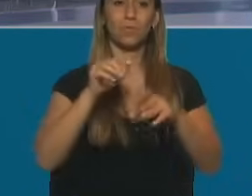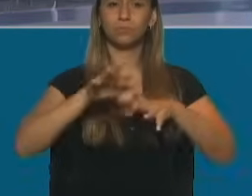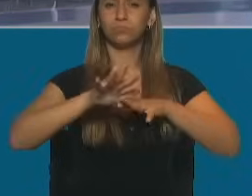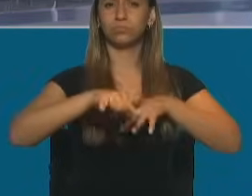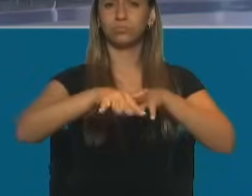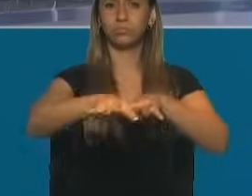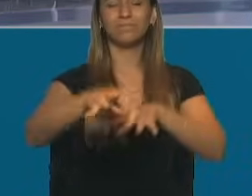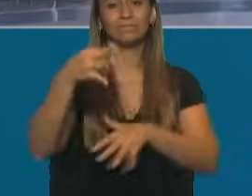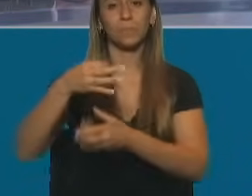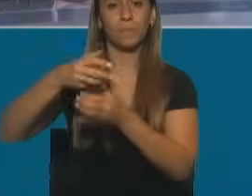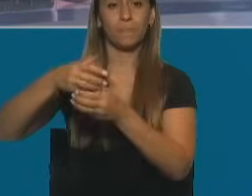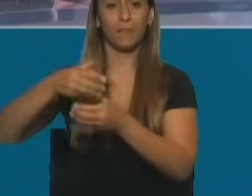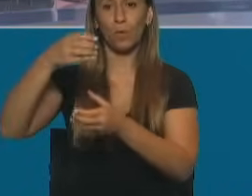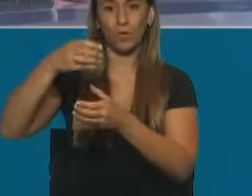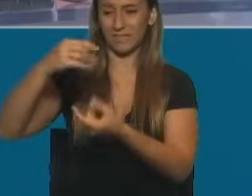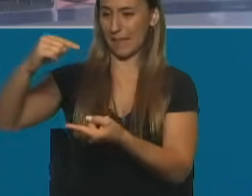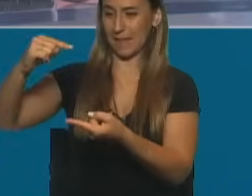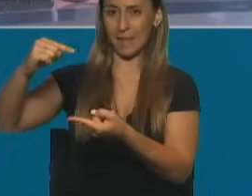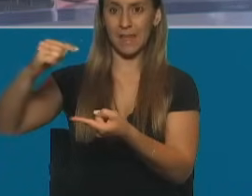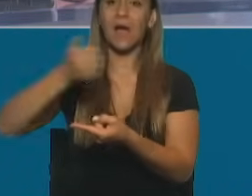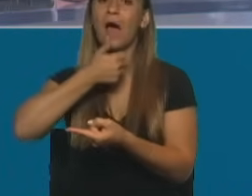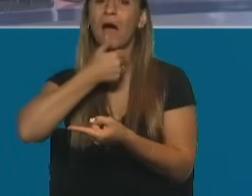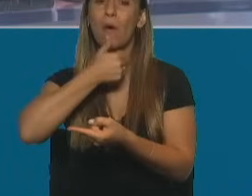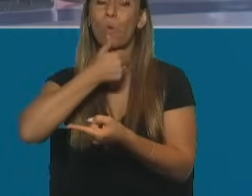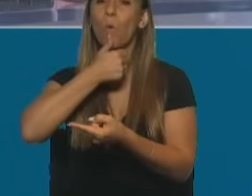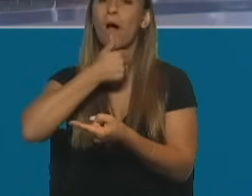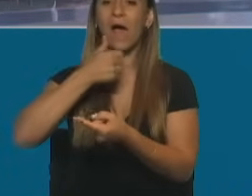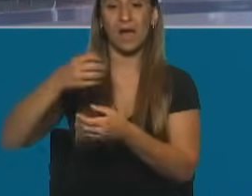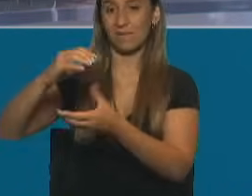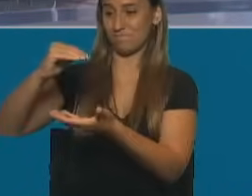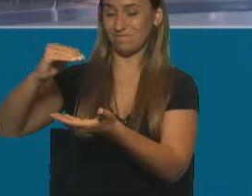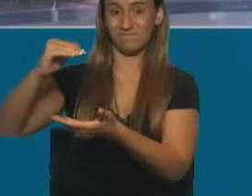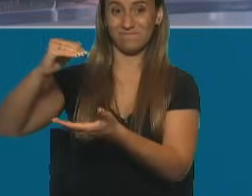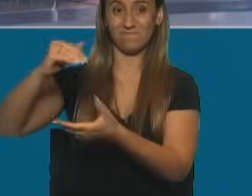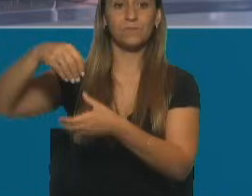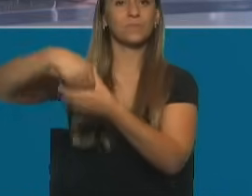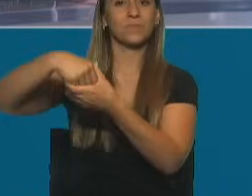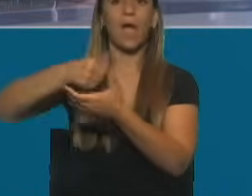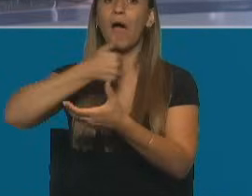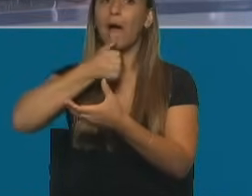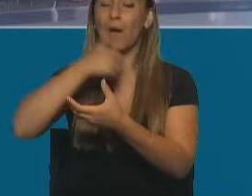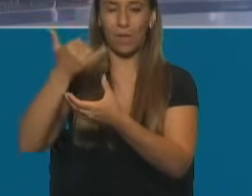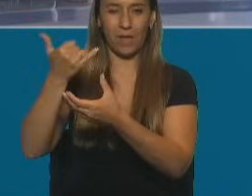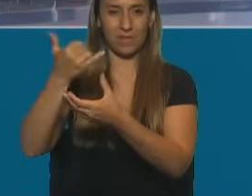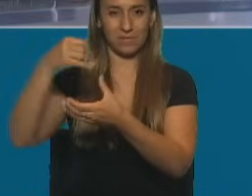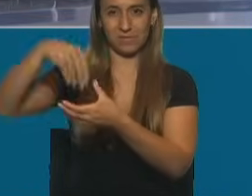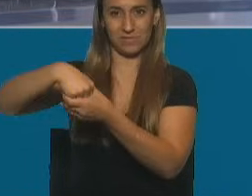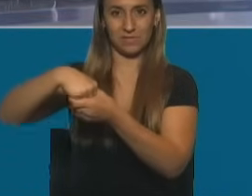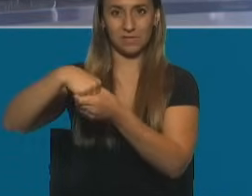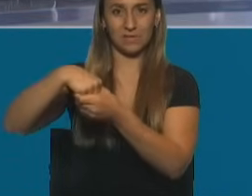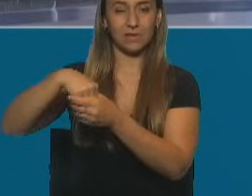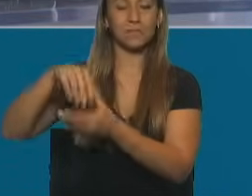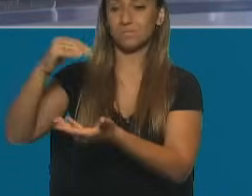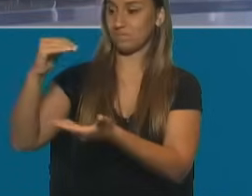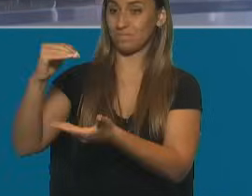arrojó fue una botella de las chiquitas de agua mineral con contenido, con líquido, con agua mineral adentro. Eso fue